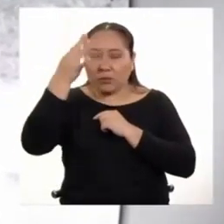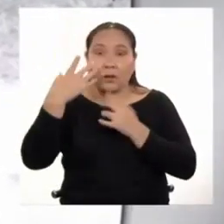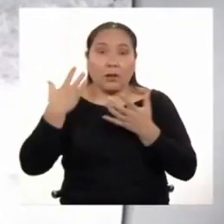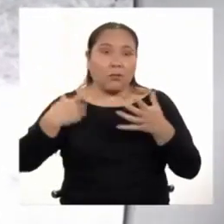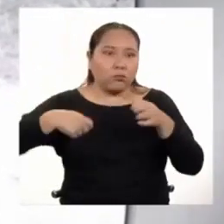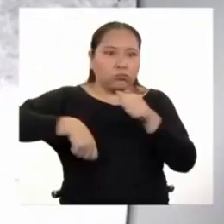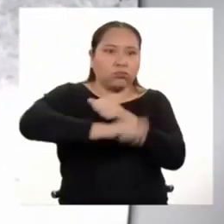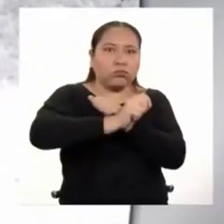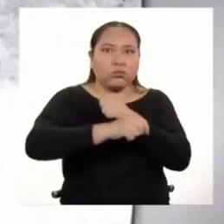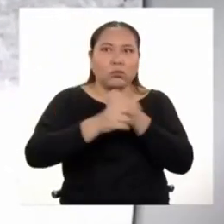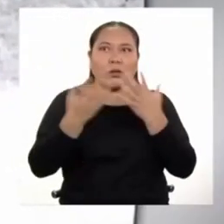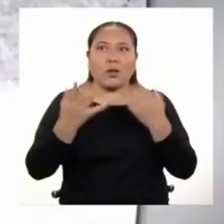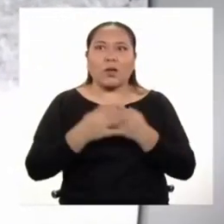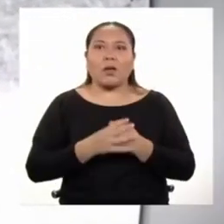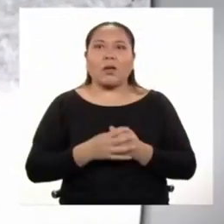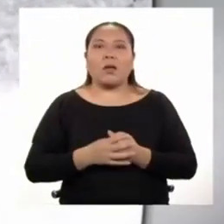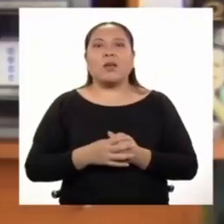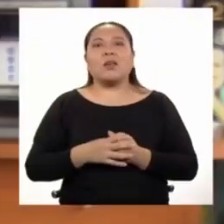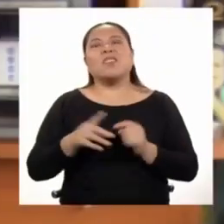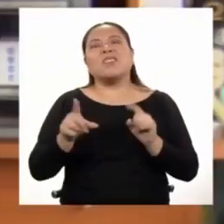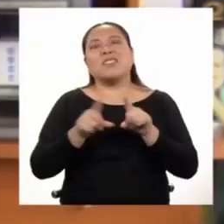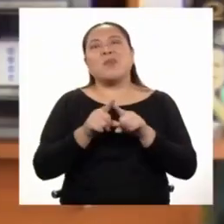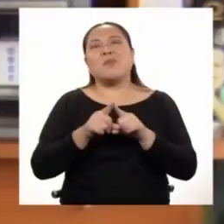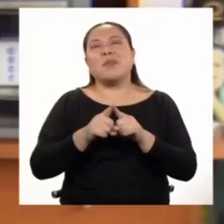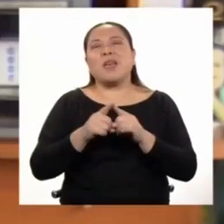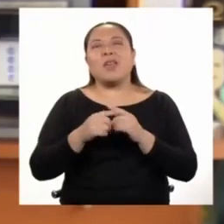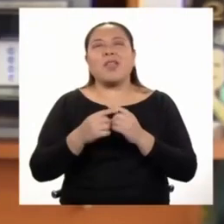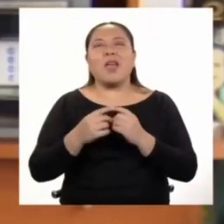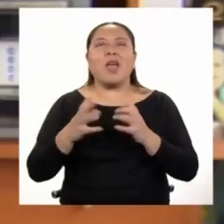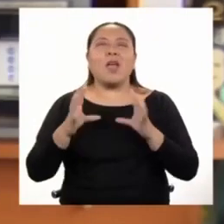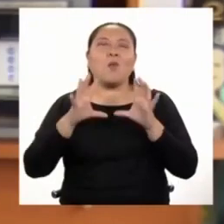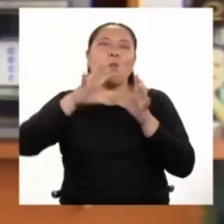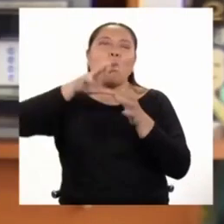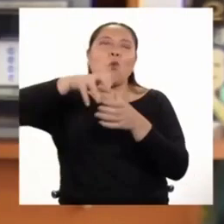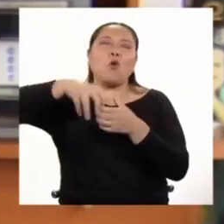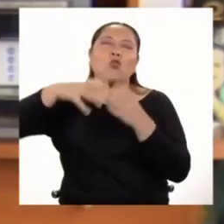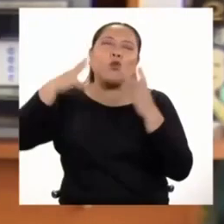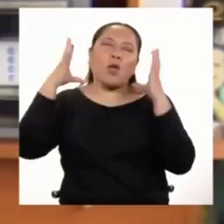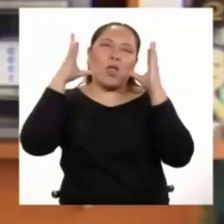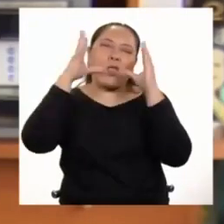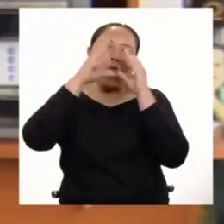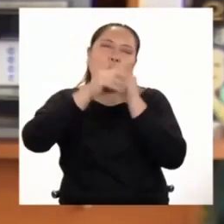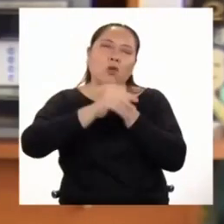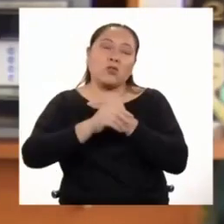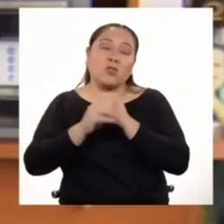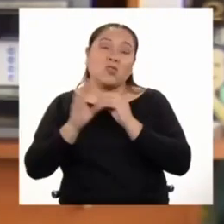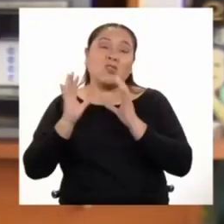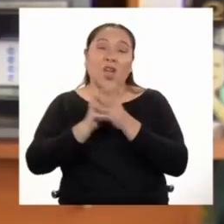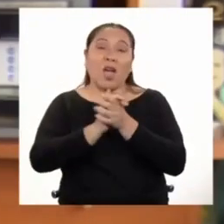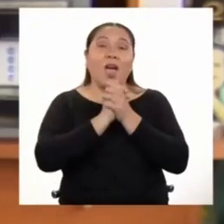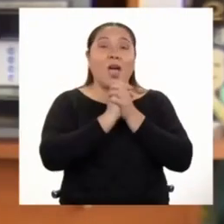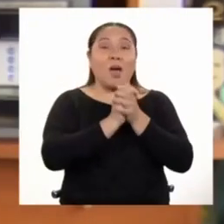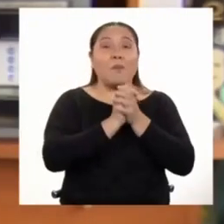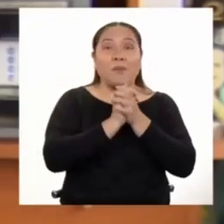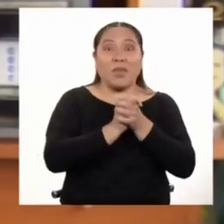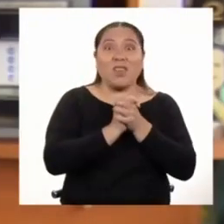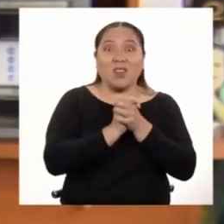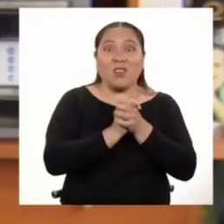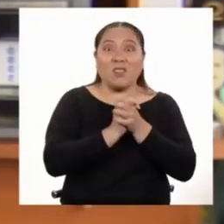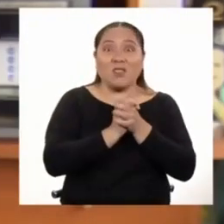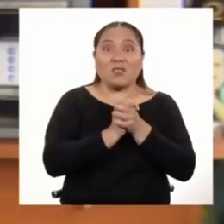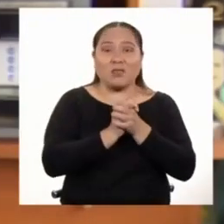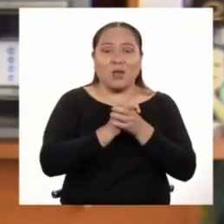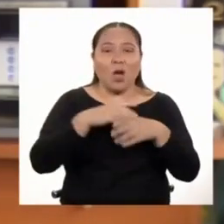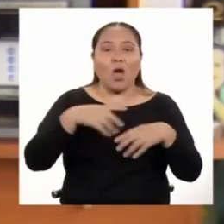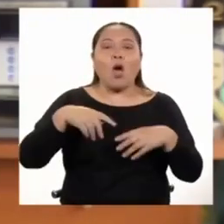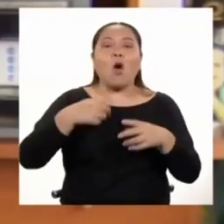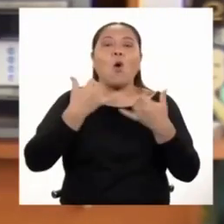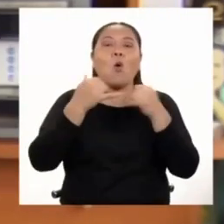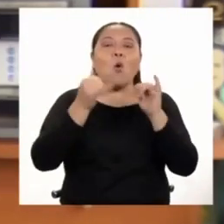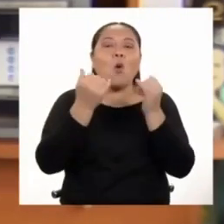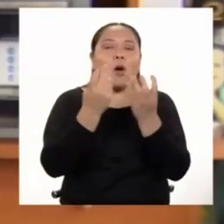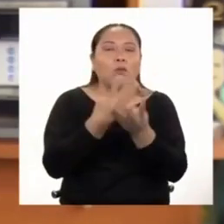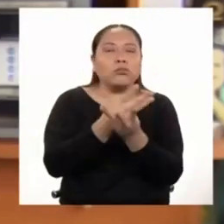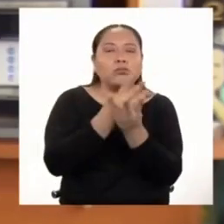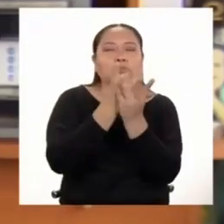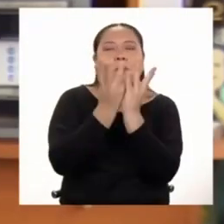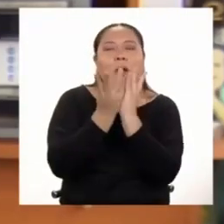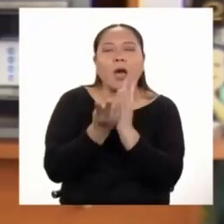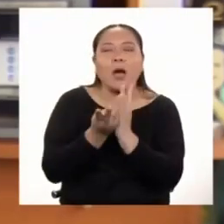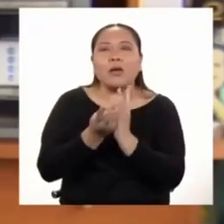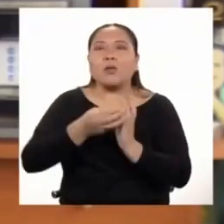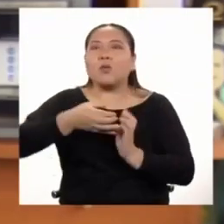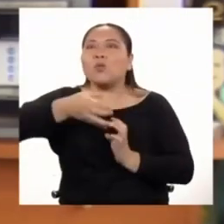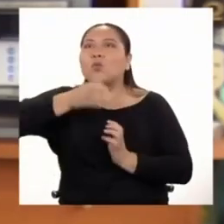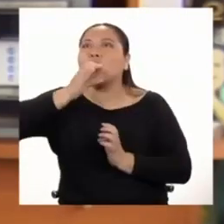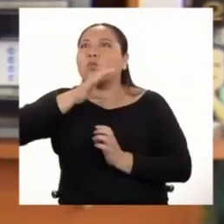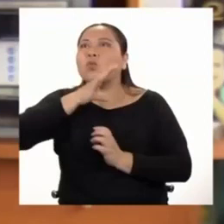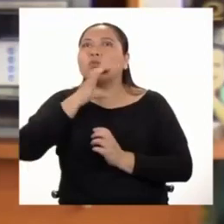era bohemio también, se juntaba con sus compadres de la Alianza antes de un clásico, ¿no? a jugar naipes, a jugar cartas, tomaba unas cervecitas y